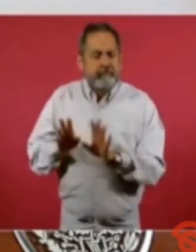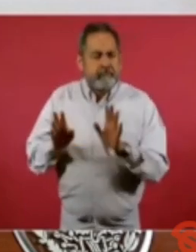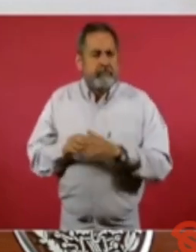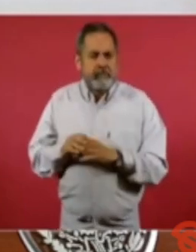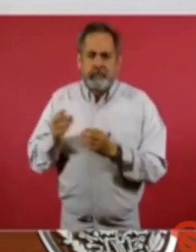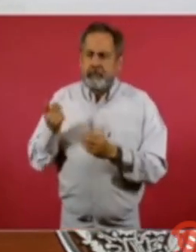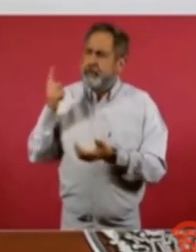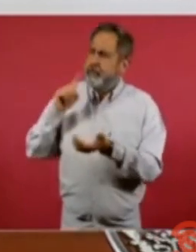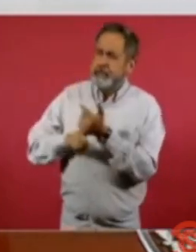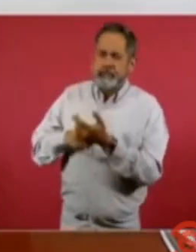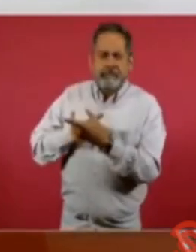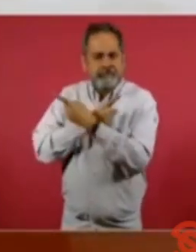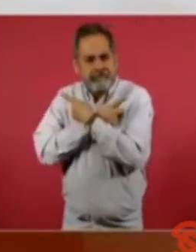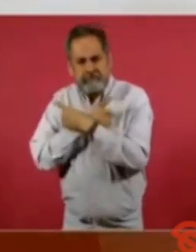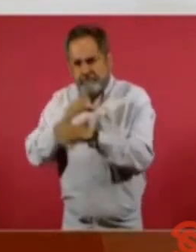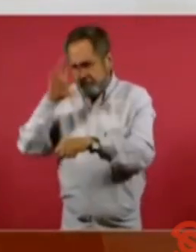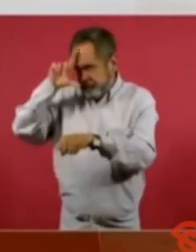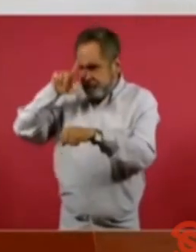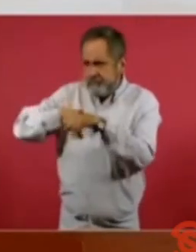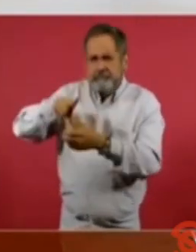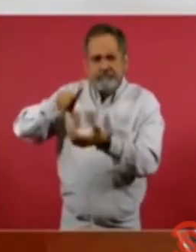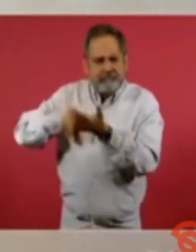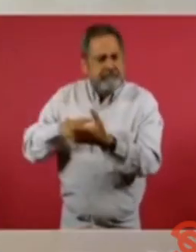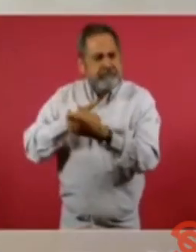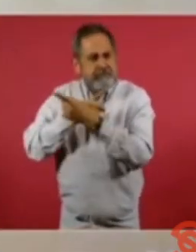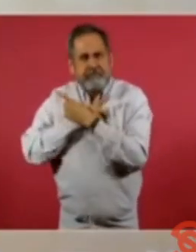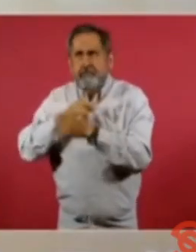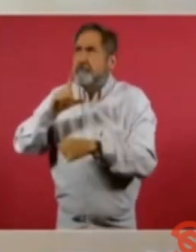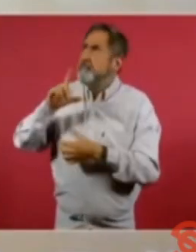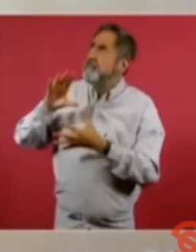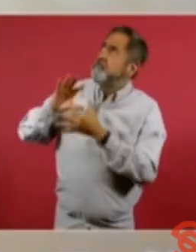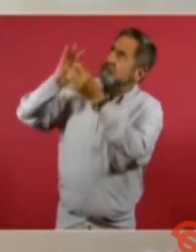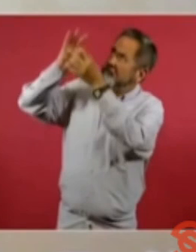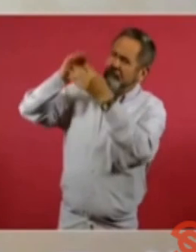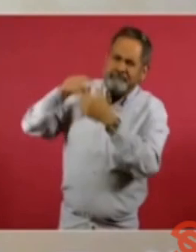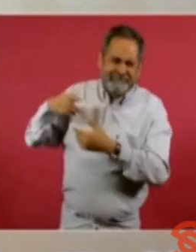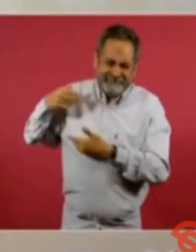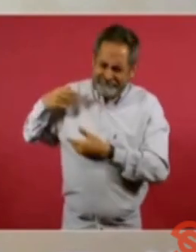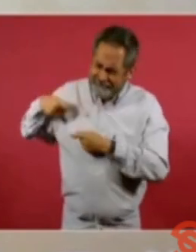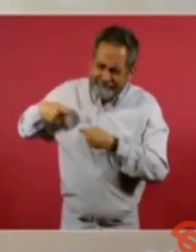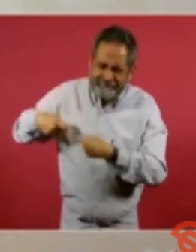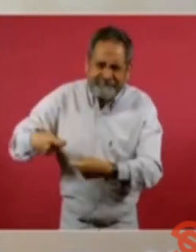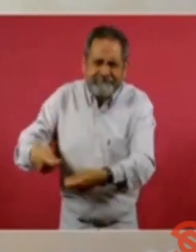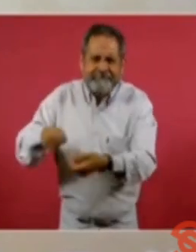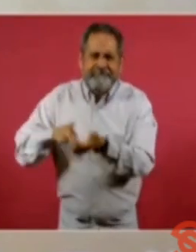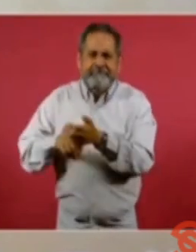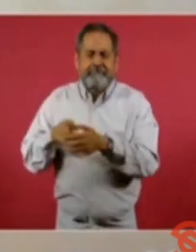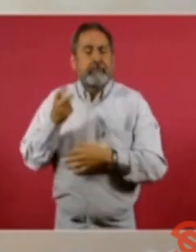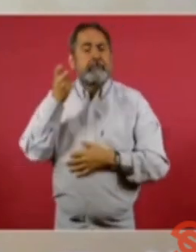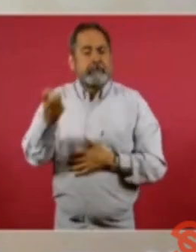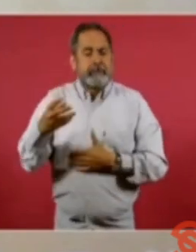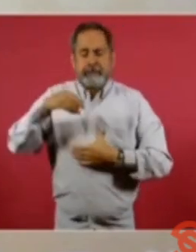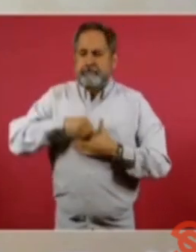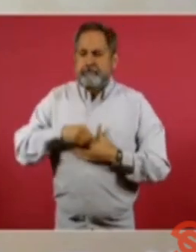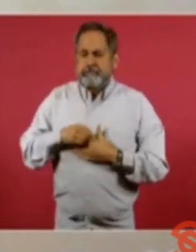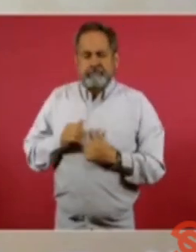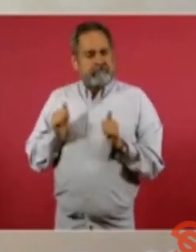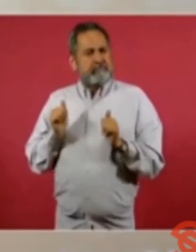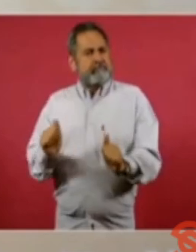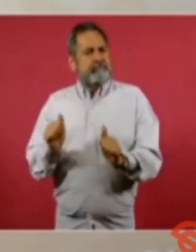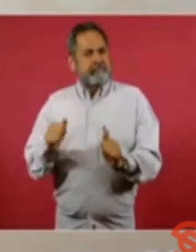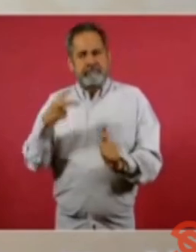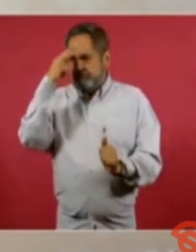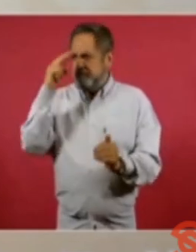muchos valores culturales, morales, espirituales, y eso es lo que nos ha salvado.